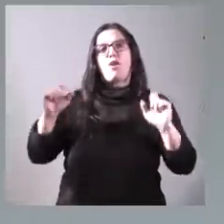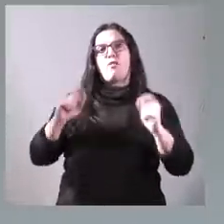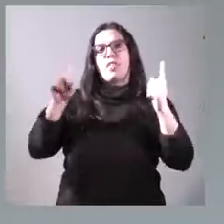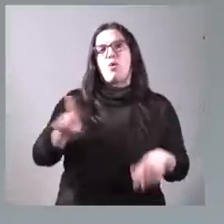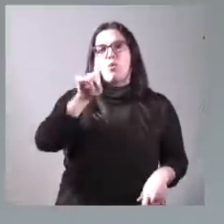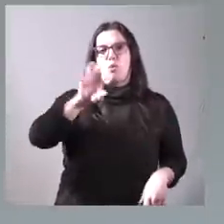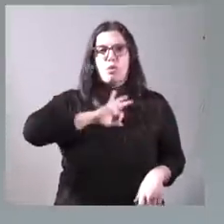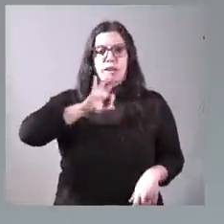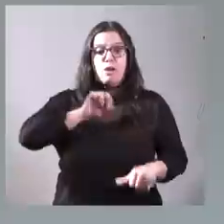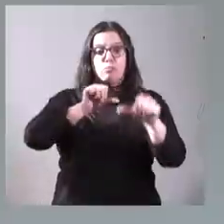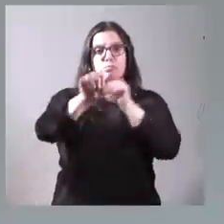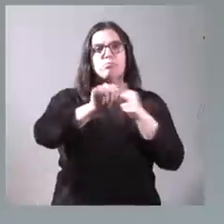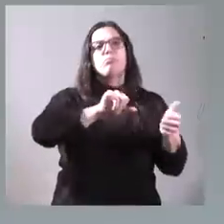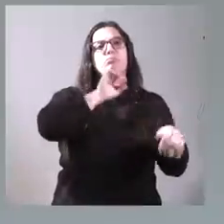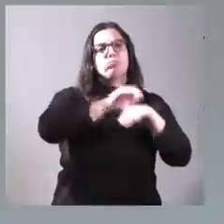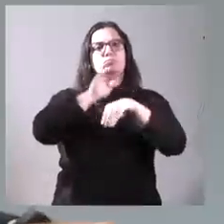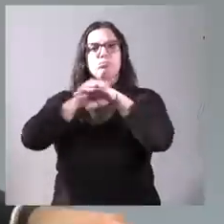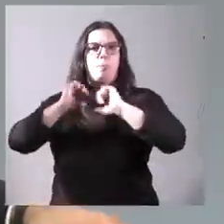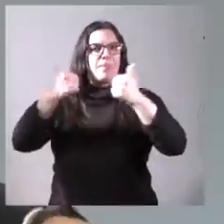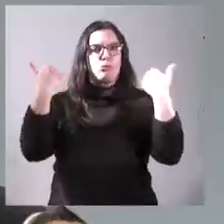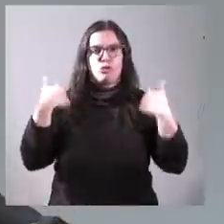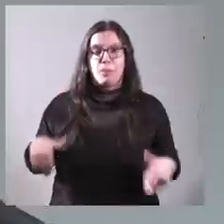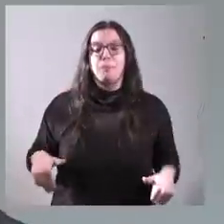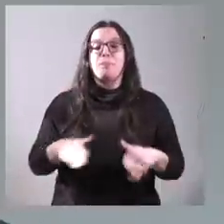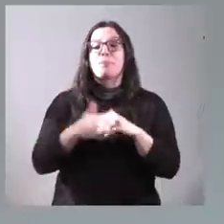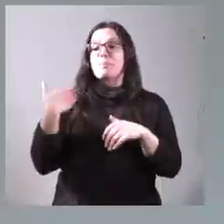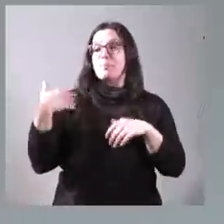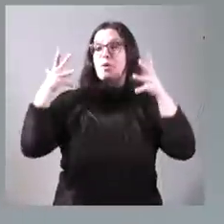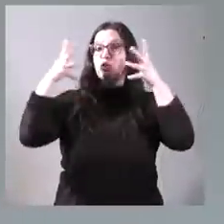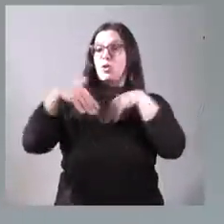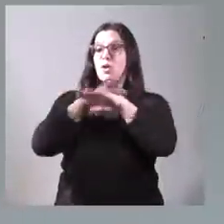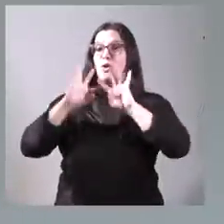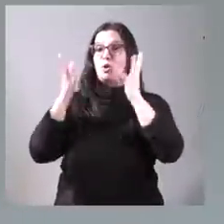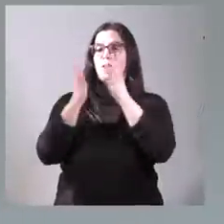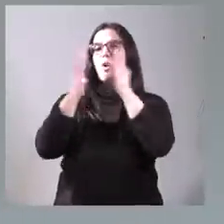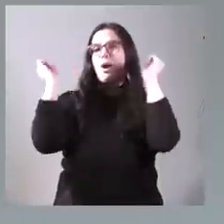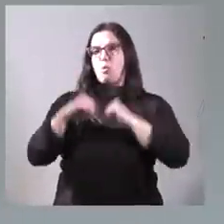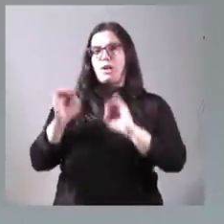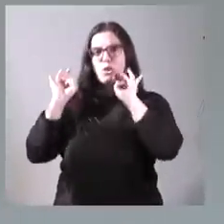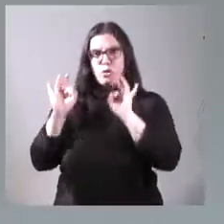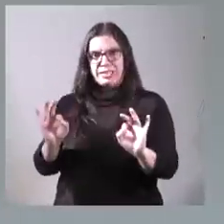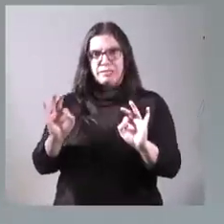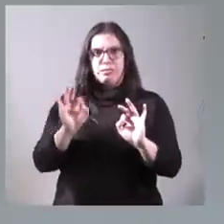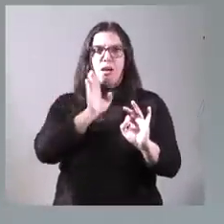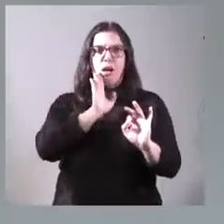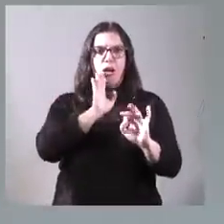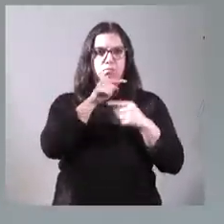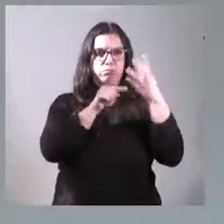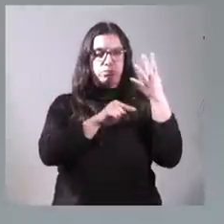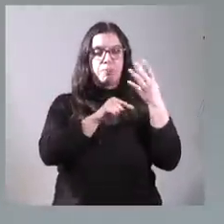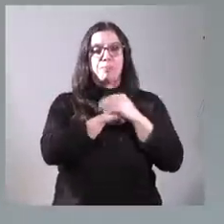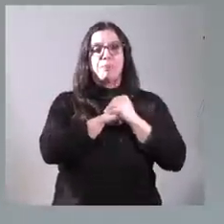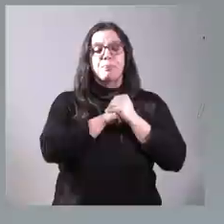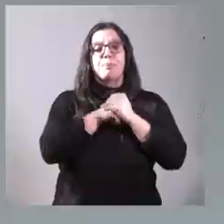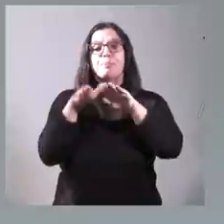1 de enero estos son los acuerdos que ha habido en el consejo de gobierno de la junta de Castilla y león